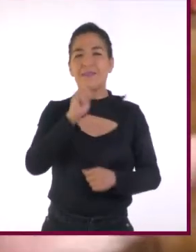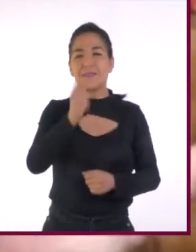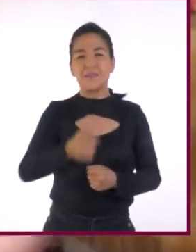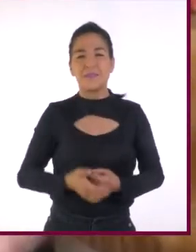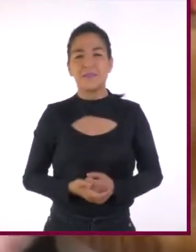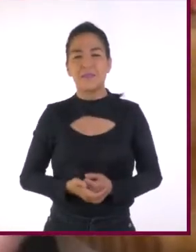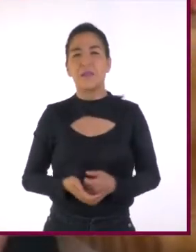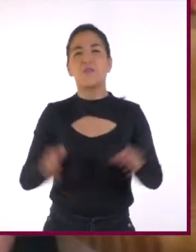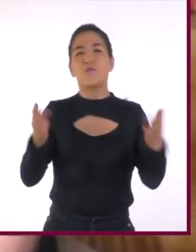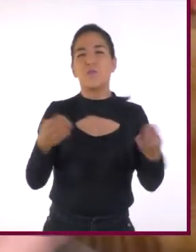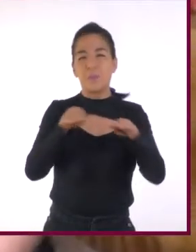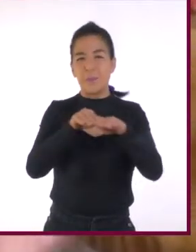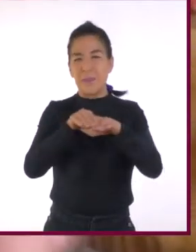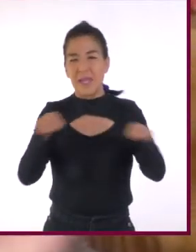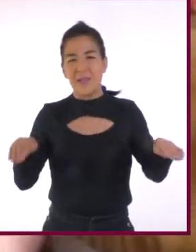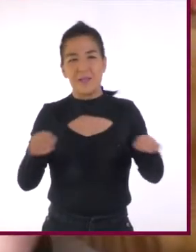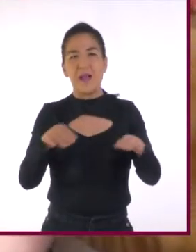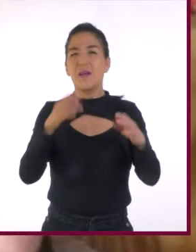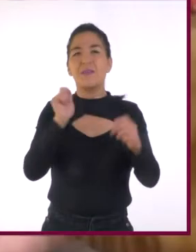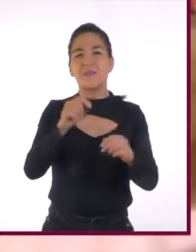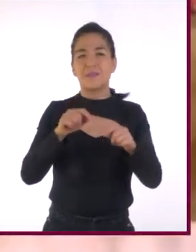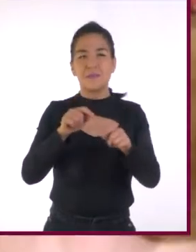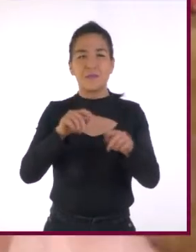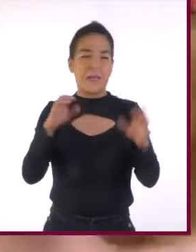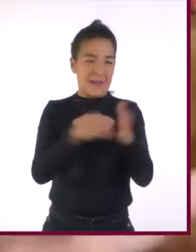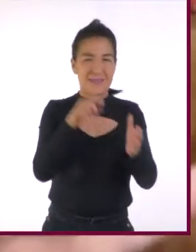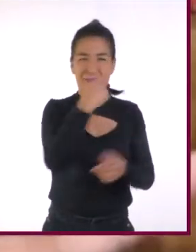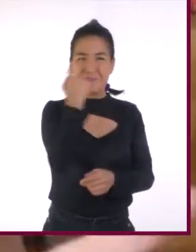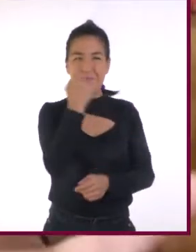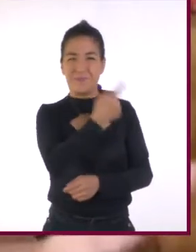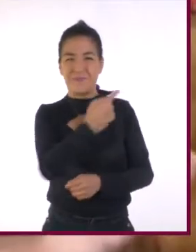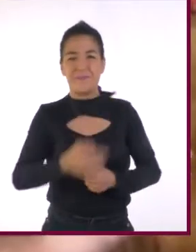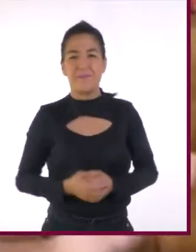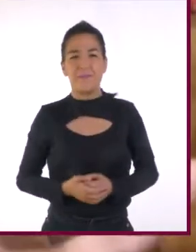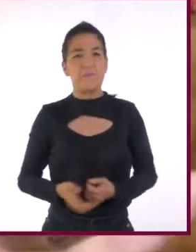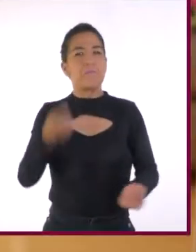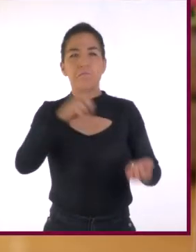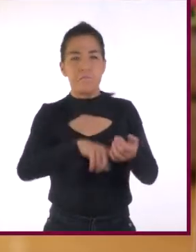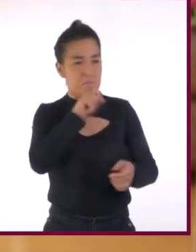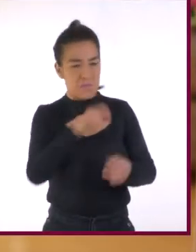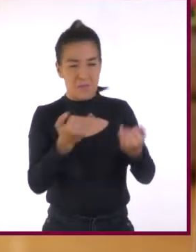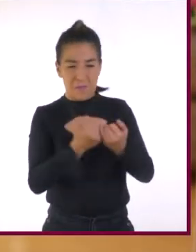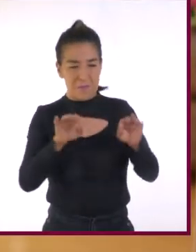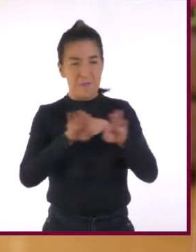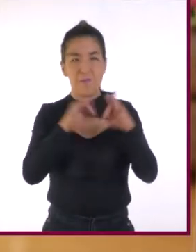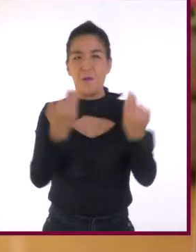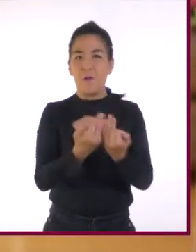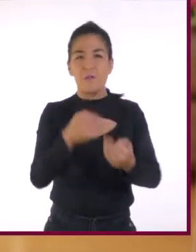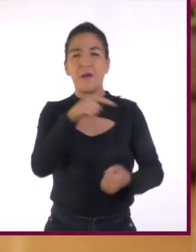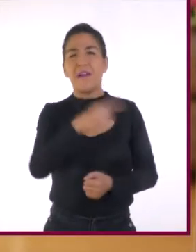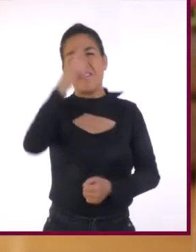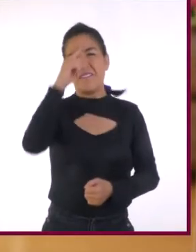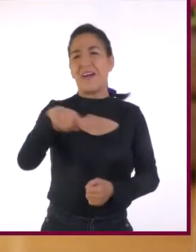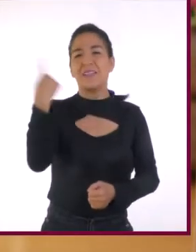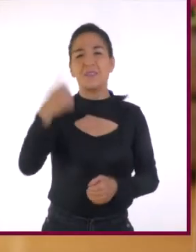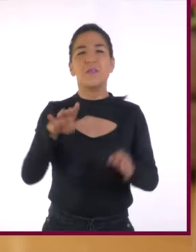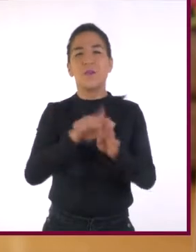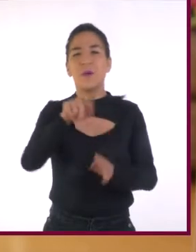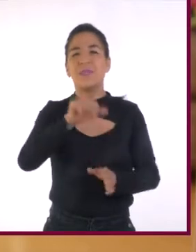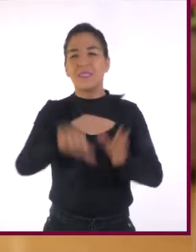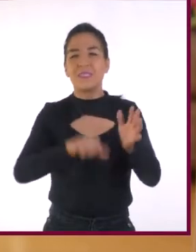objeto, un objeto que tiene como simetría por todos lados, como esta caja, y que es homogéneo, pues es muy fácil